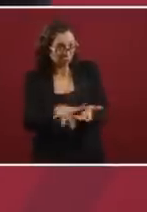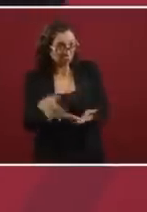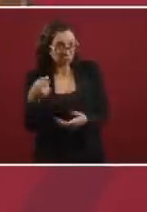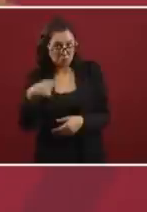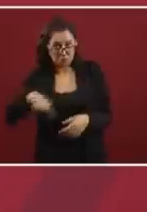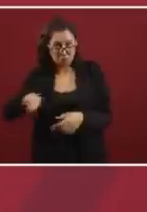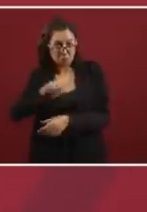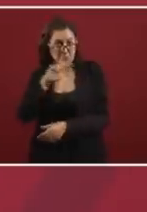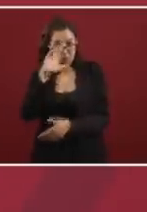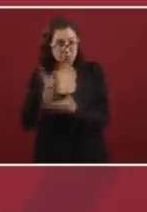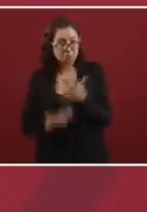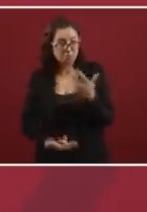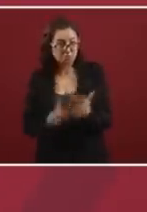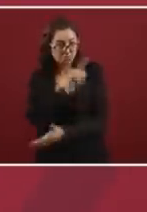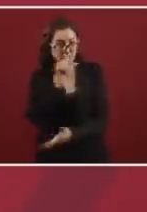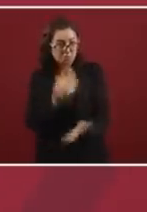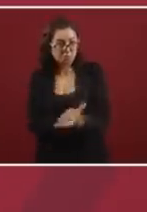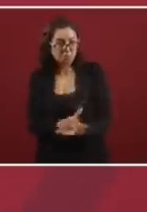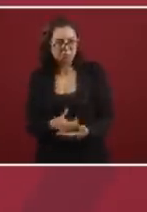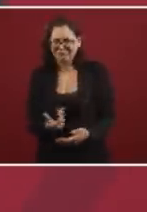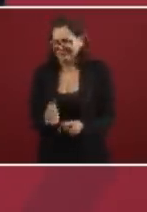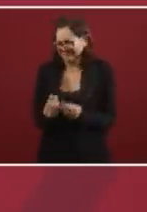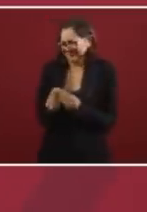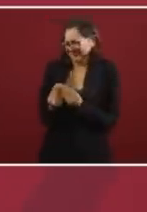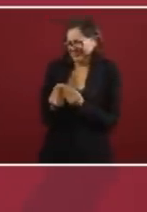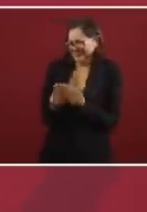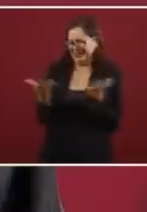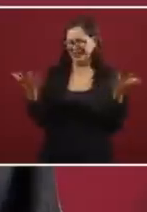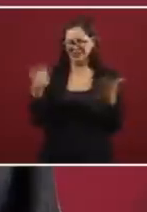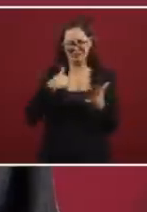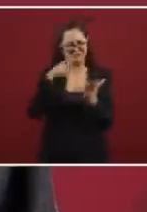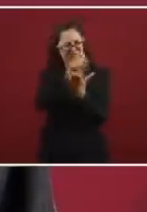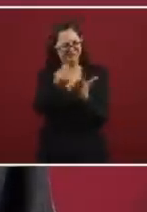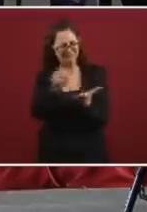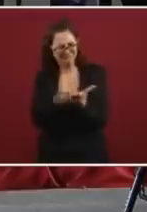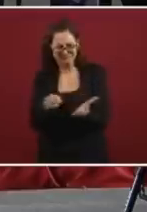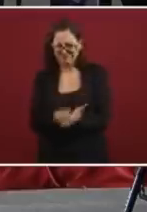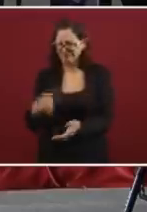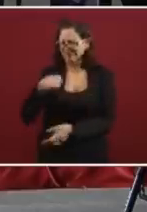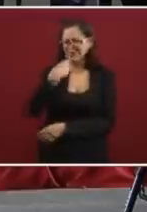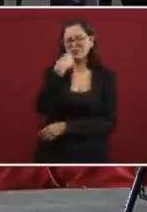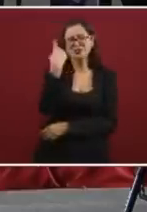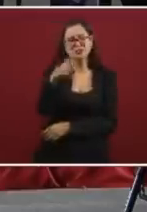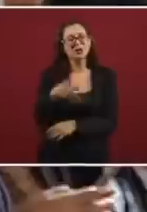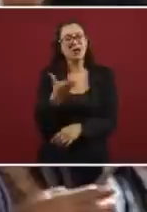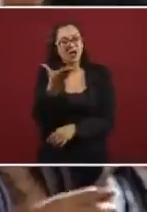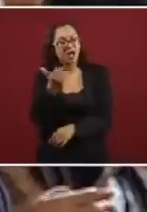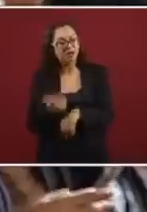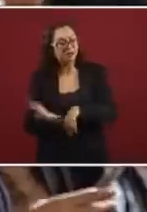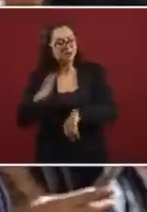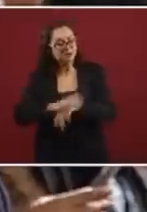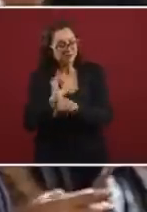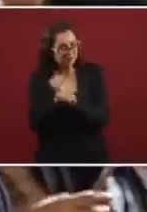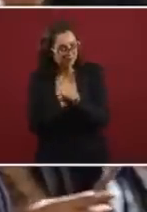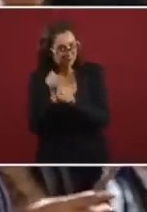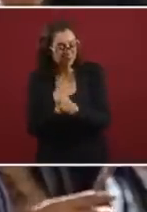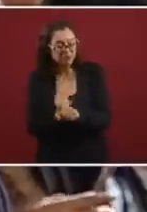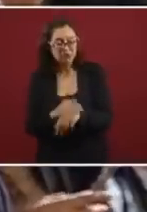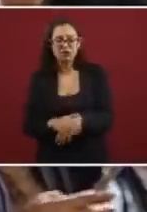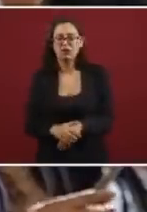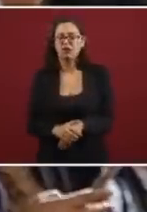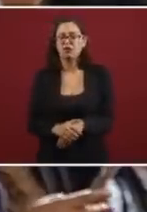denuncie y todo el mundo lo sabe y su administración podría investigar también está todo lo